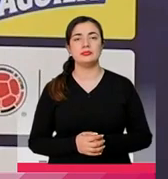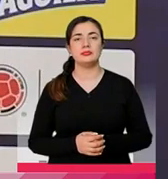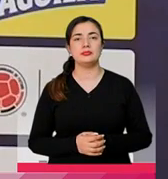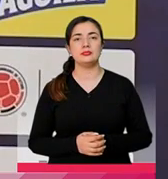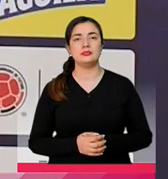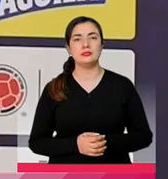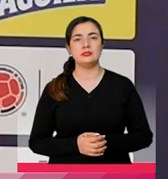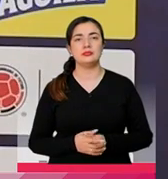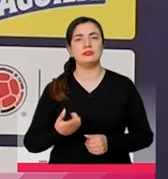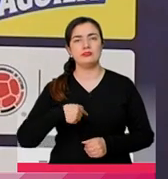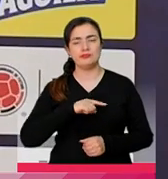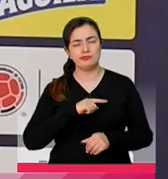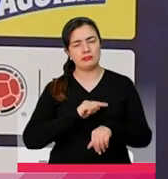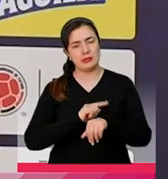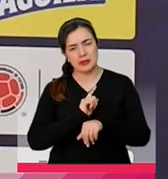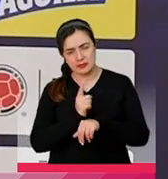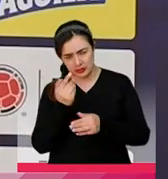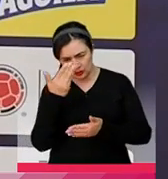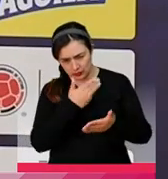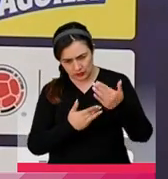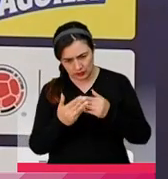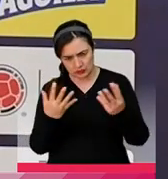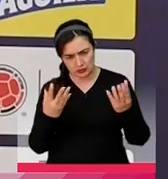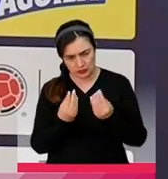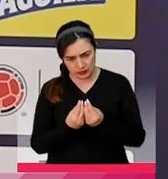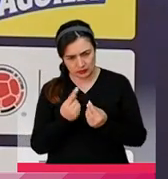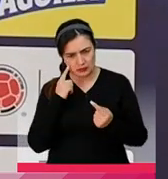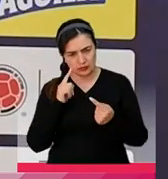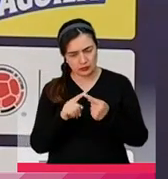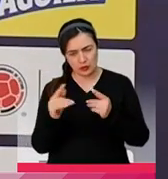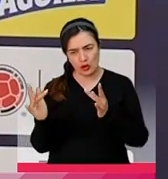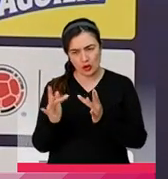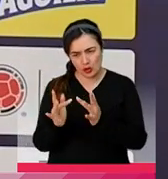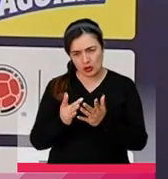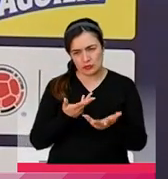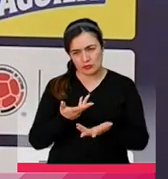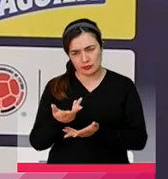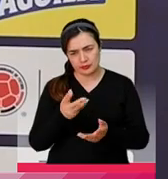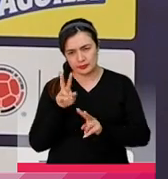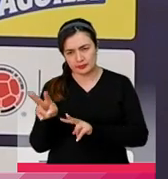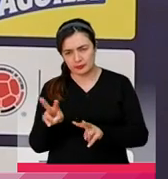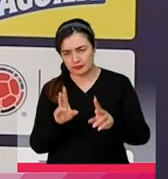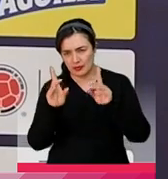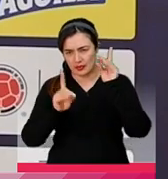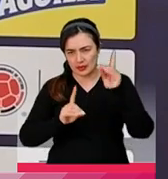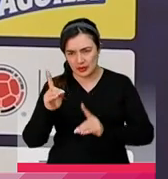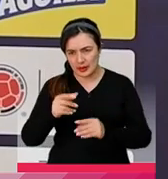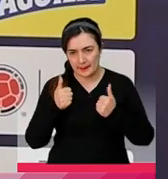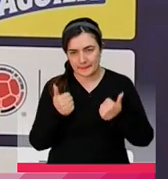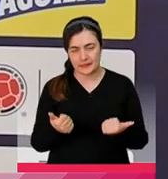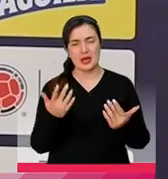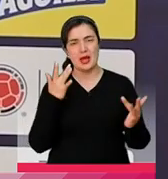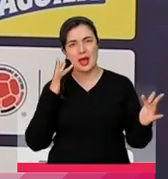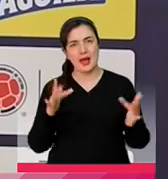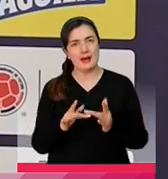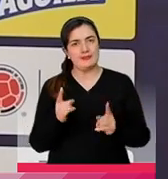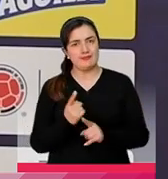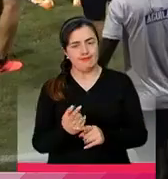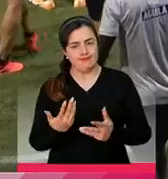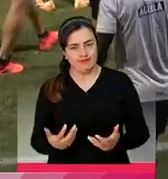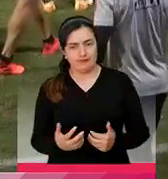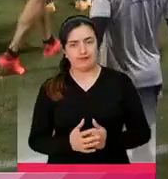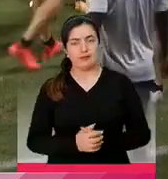intentábamos con el cuerpo técnico estar en contacto con los clubes para tomar las decisiones acertadas sin